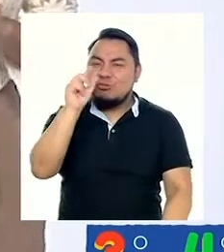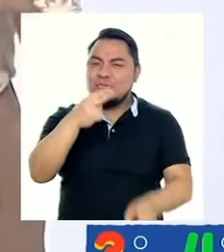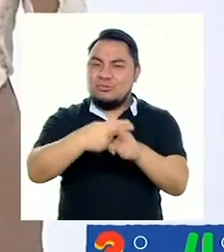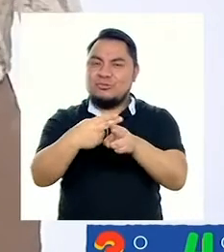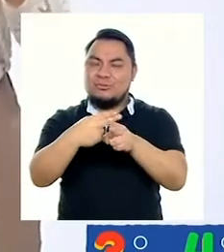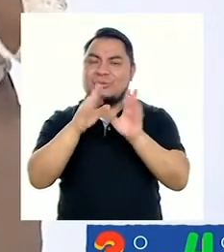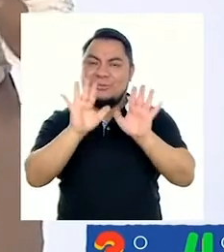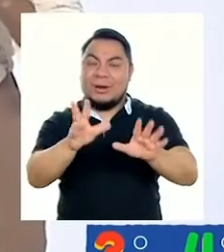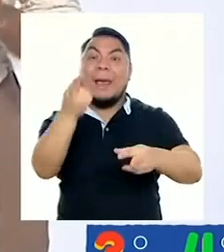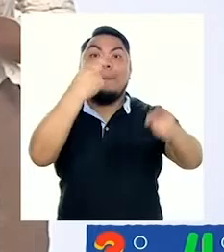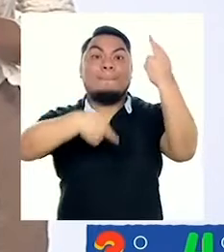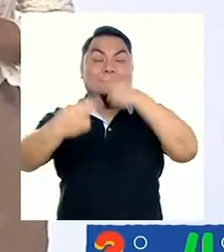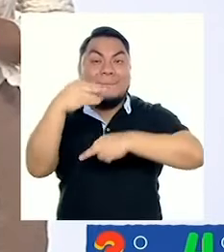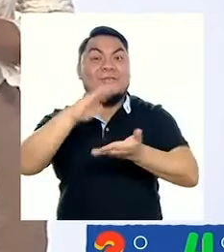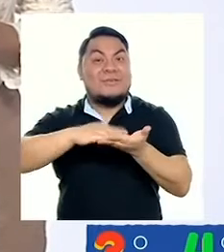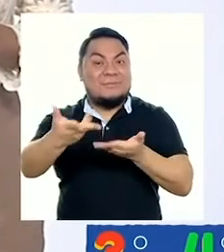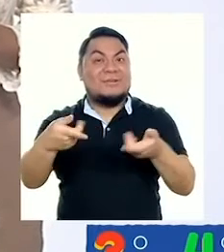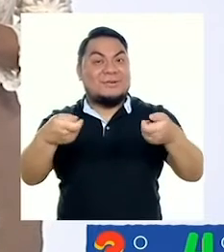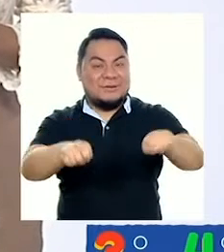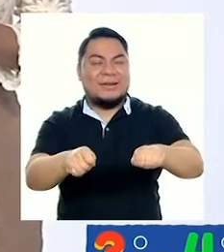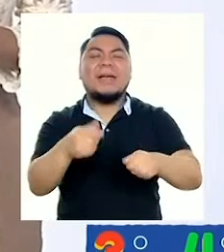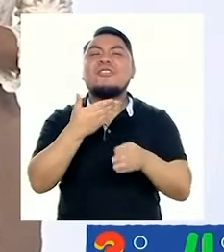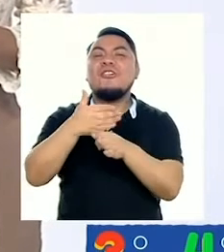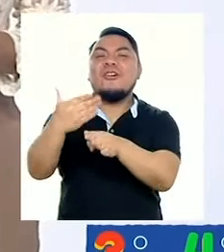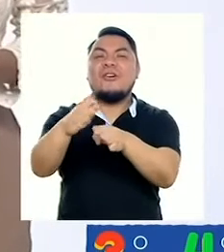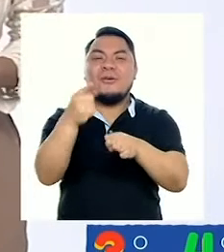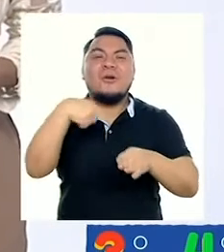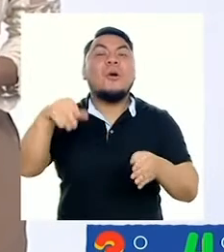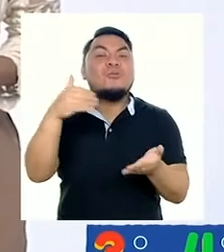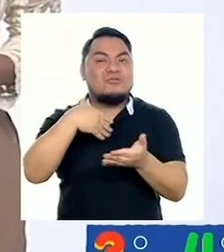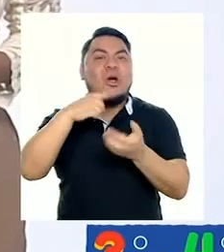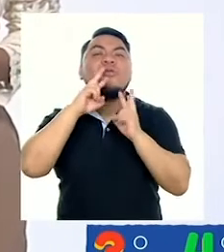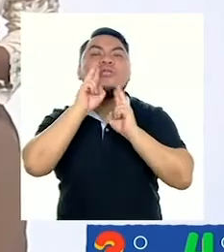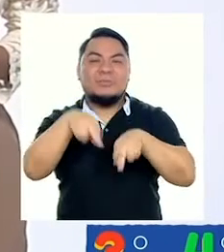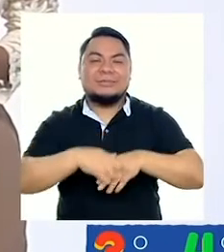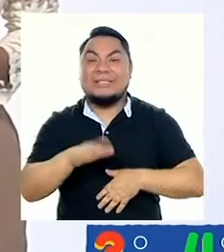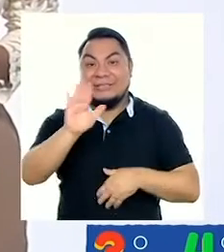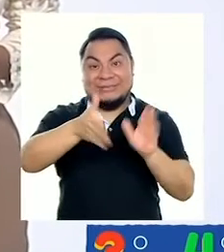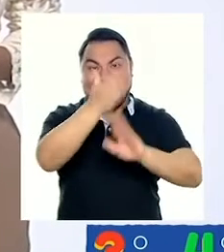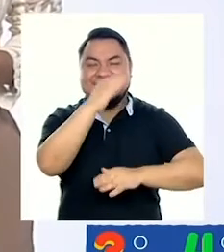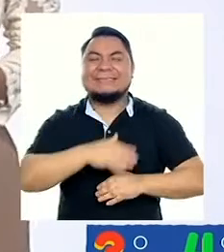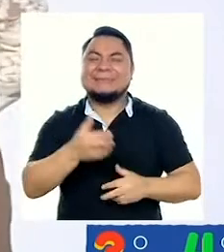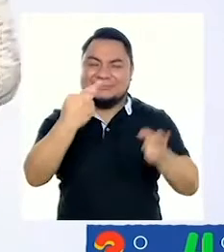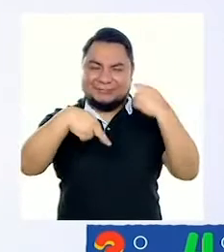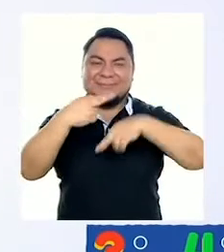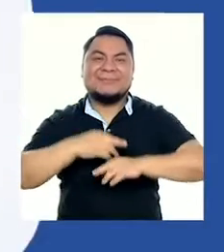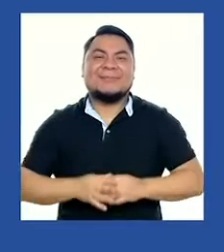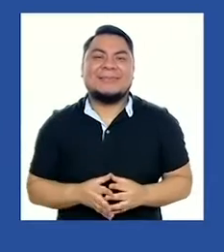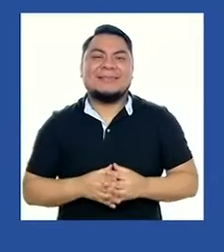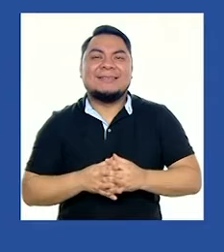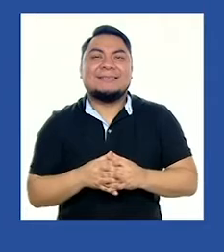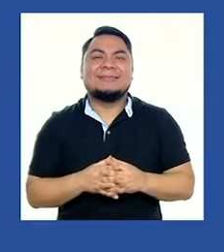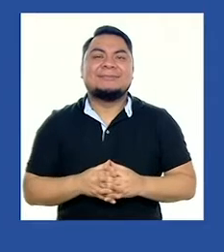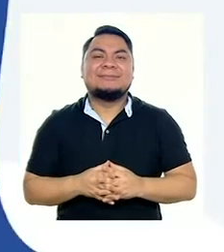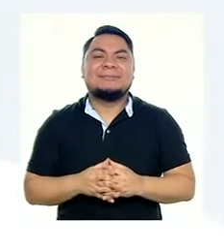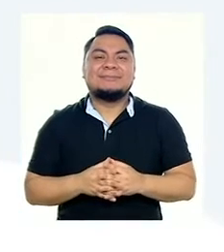unos minutos y volvemos después de la pausa para compartir nuestras respuestas. No se muevan, que regresamos.